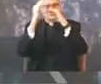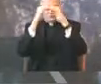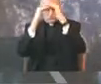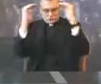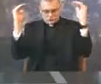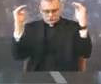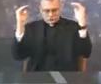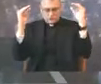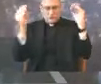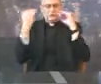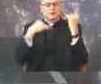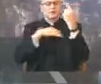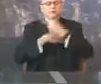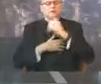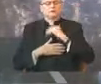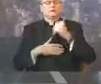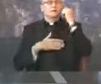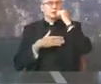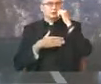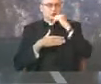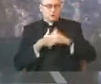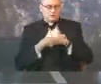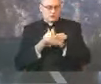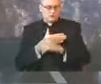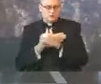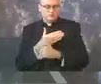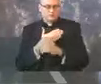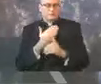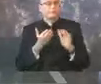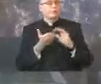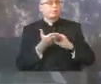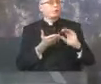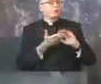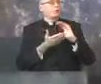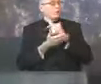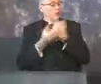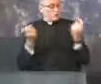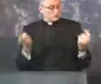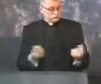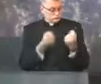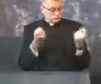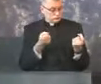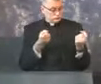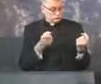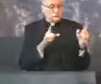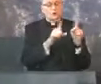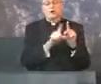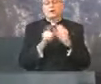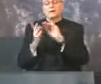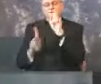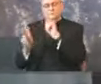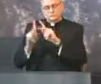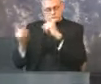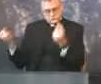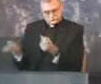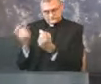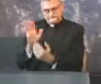tierra como en el cielo, danos hoy nuestro pan de cada día, perdona nuestras ofensas como también